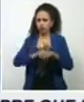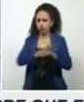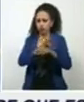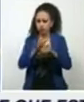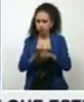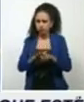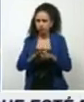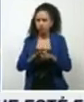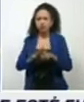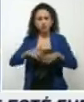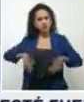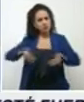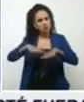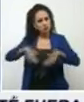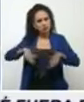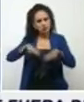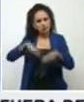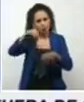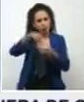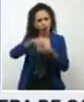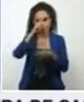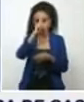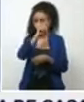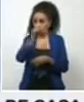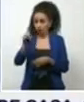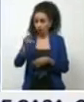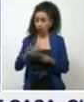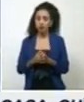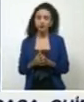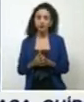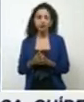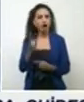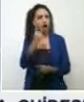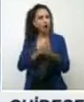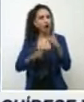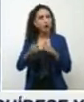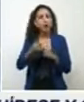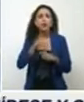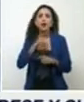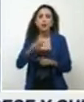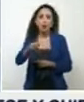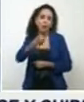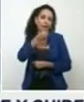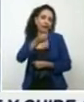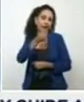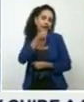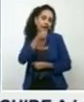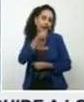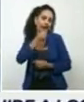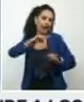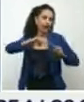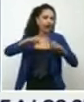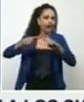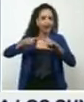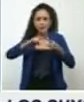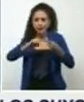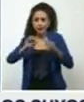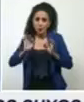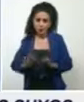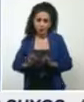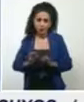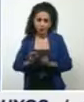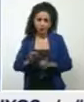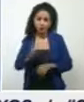que acontece, independientemente de que algunos medios enemigos pues lo pongan en duda,